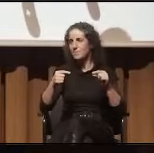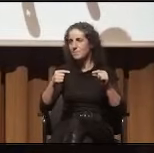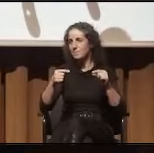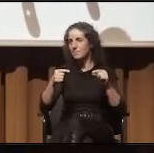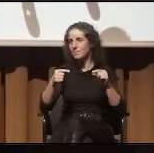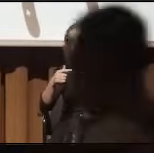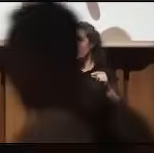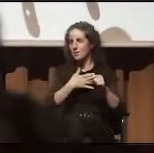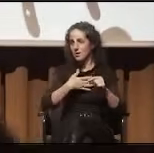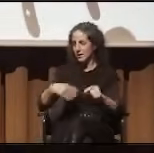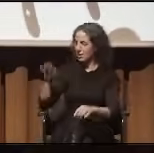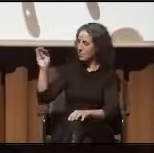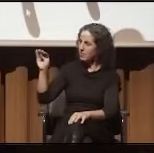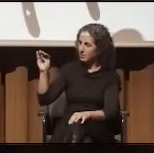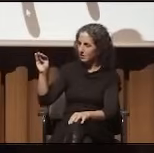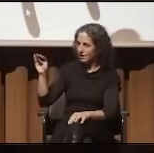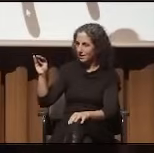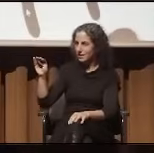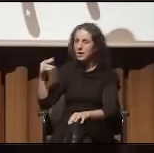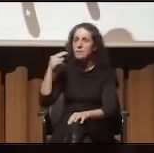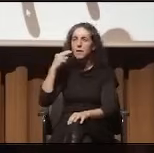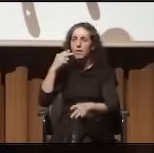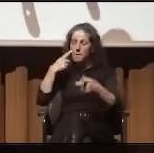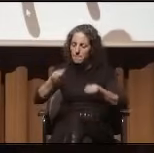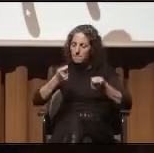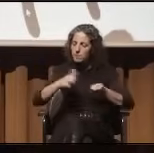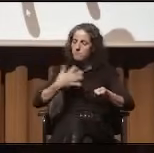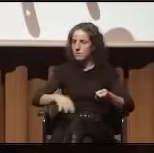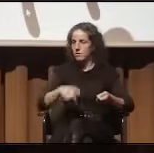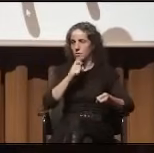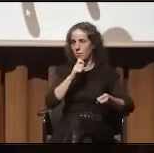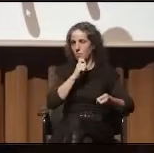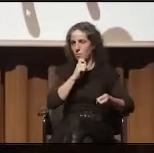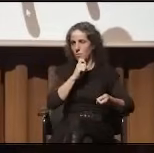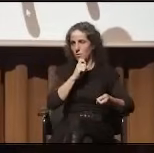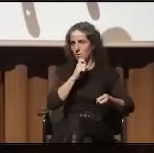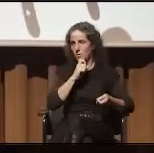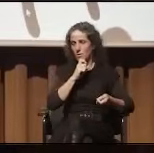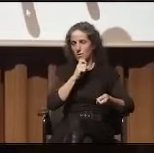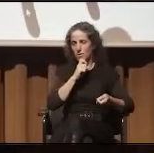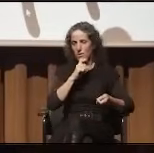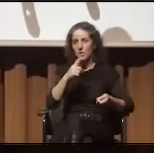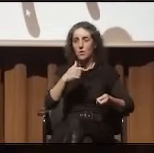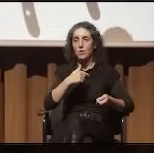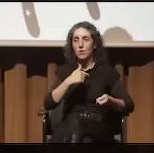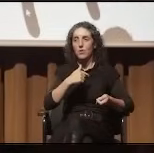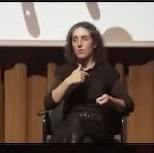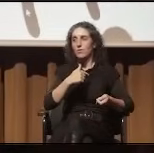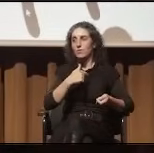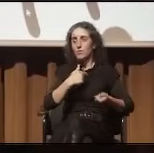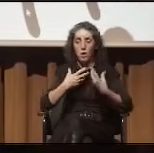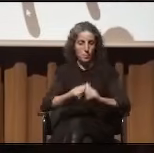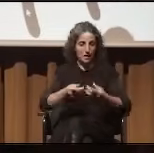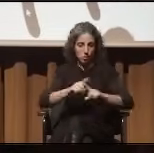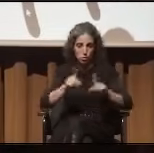cómo domesticar al miedo. No soy paliativista, no acompaño,